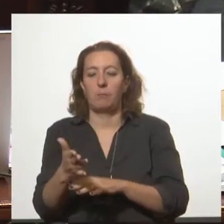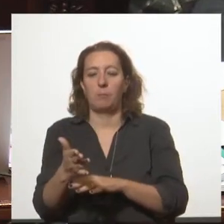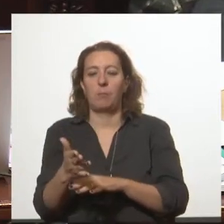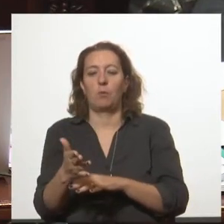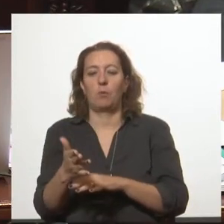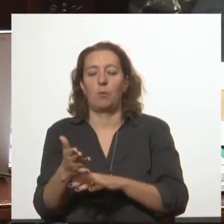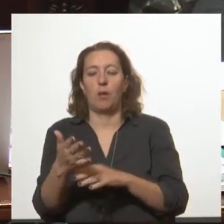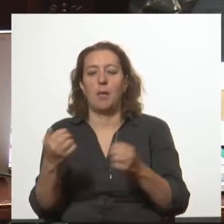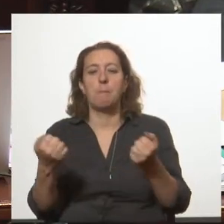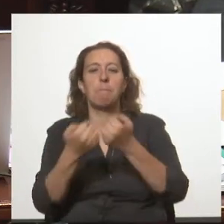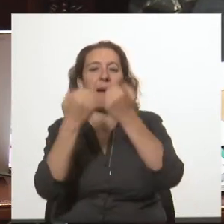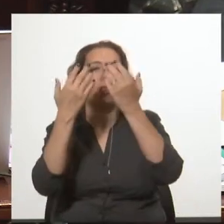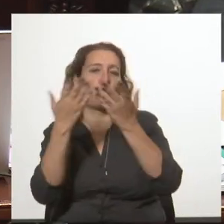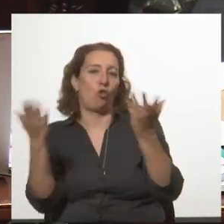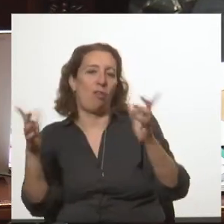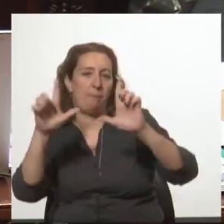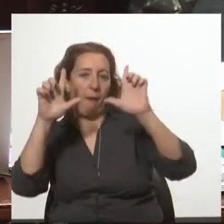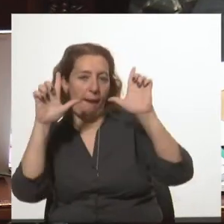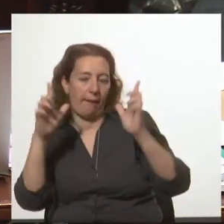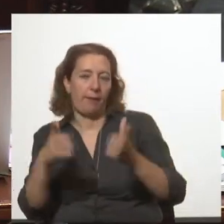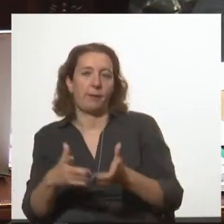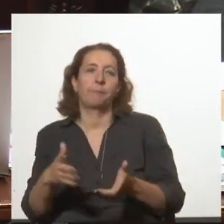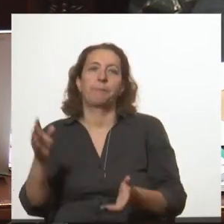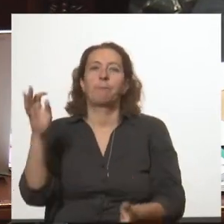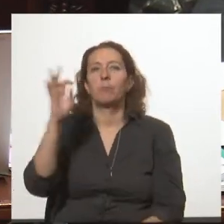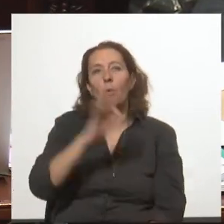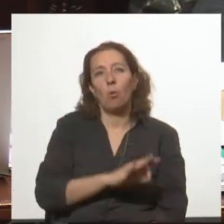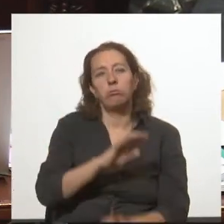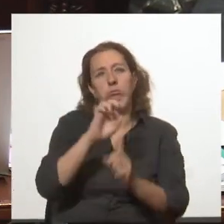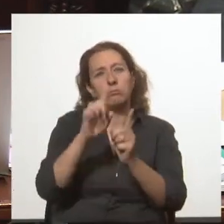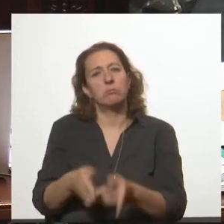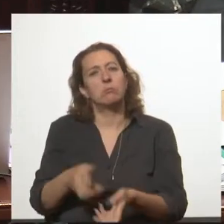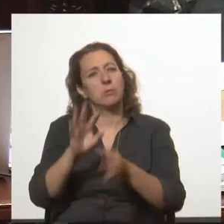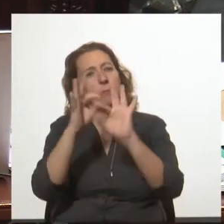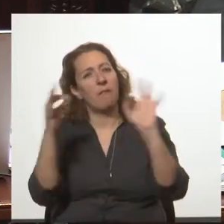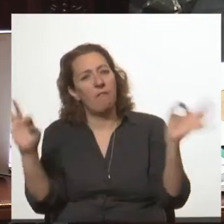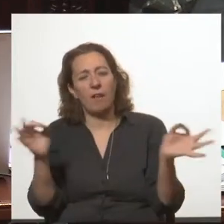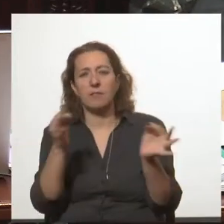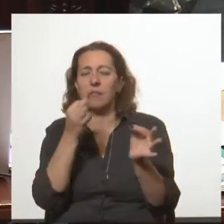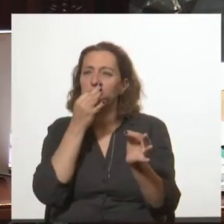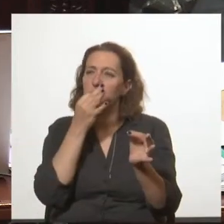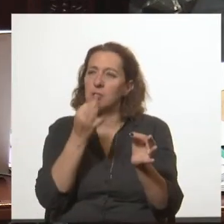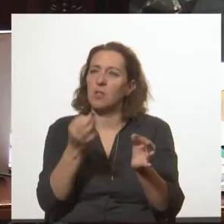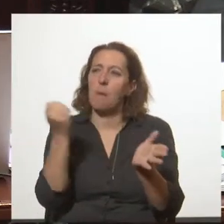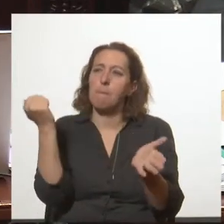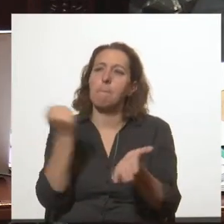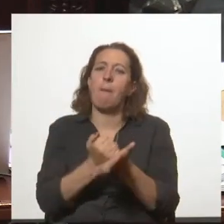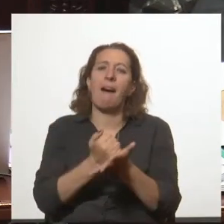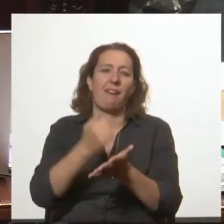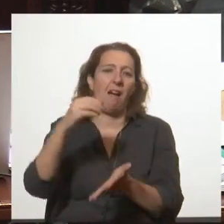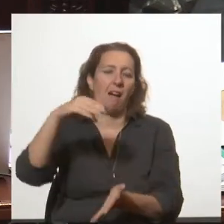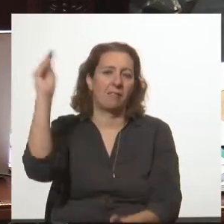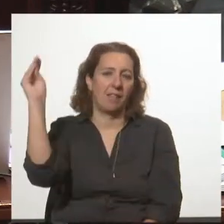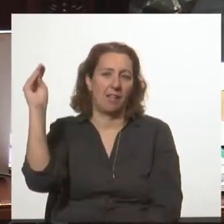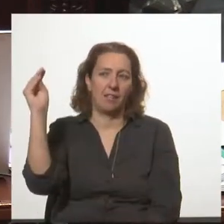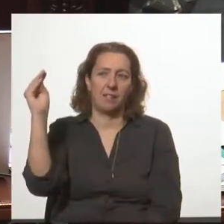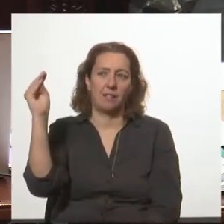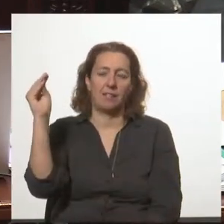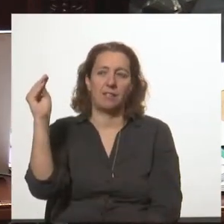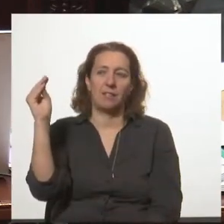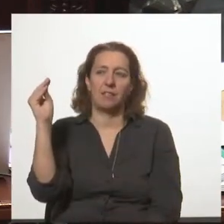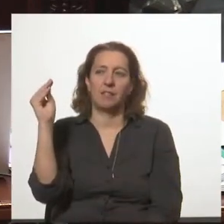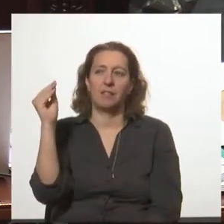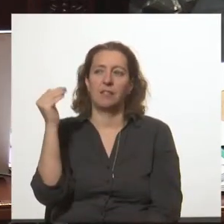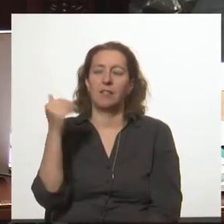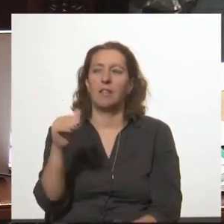impactos de imagen o incluso frases como diciendo que la marca de antel se iba